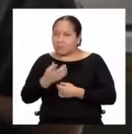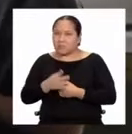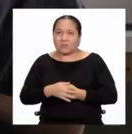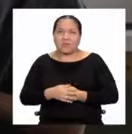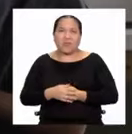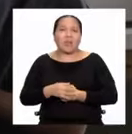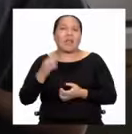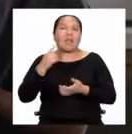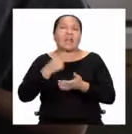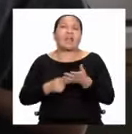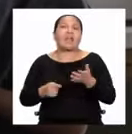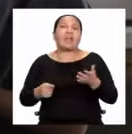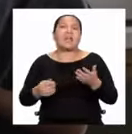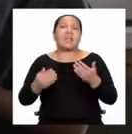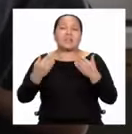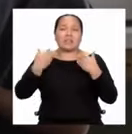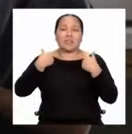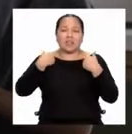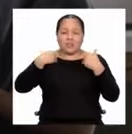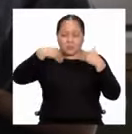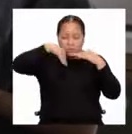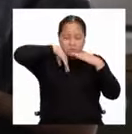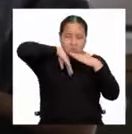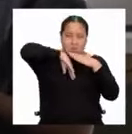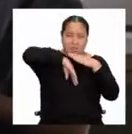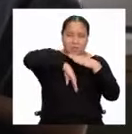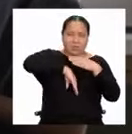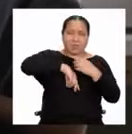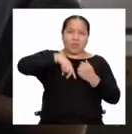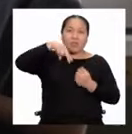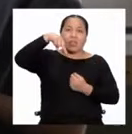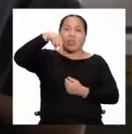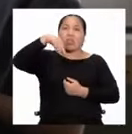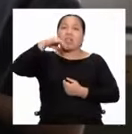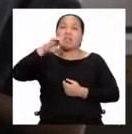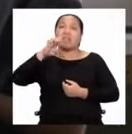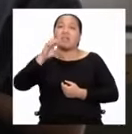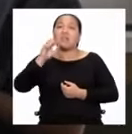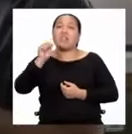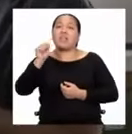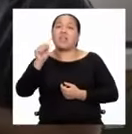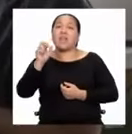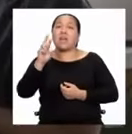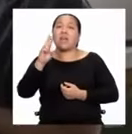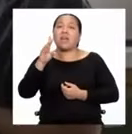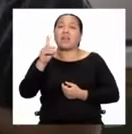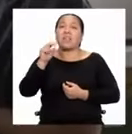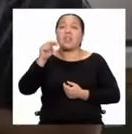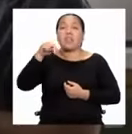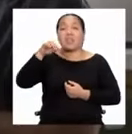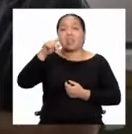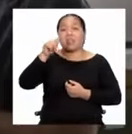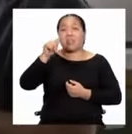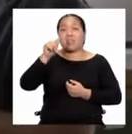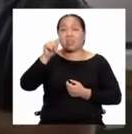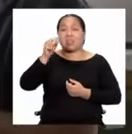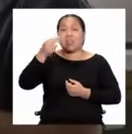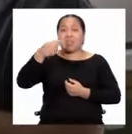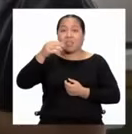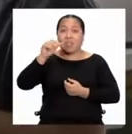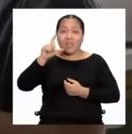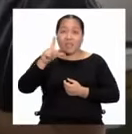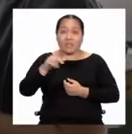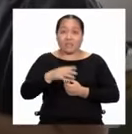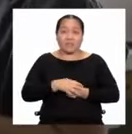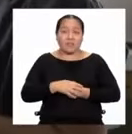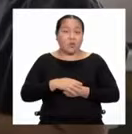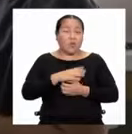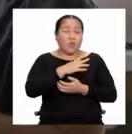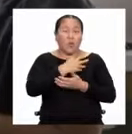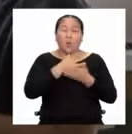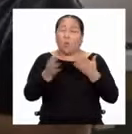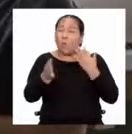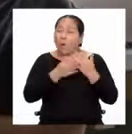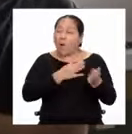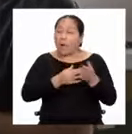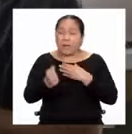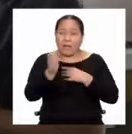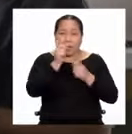qué contenido tenemos de Neandertal y Denisovano. Todos los seres humanos de cualquier origen